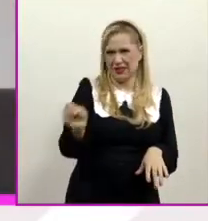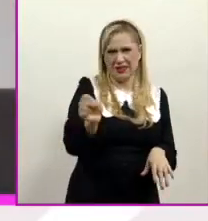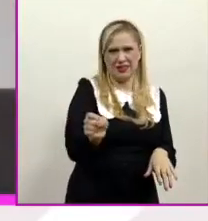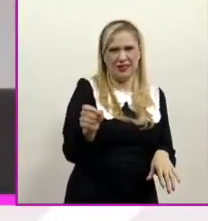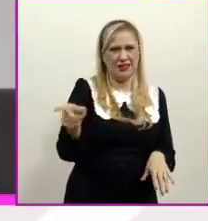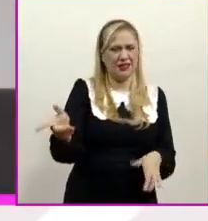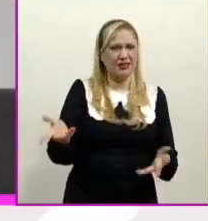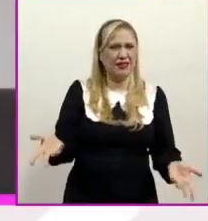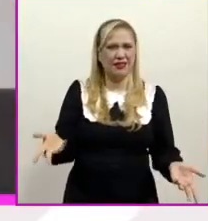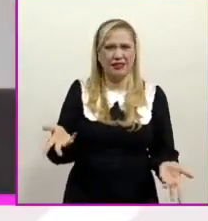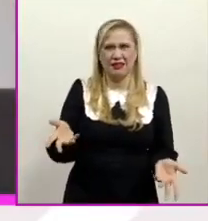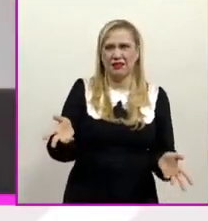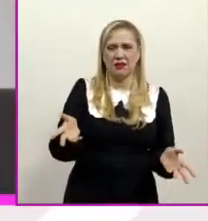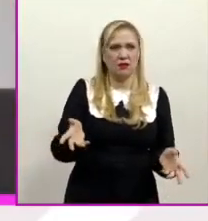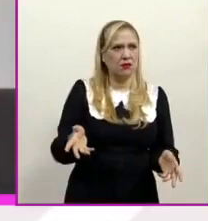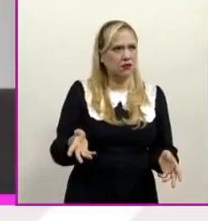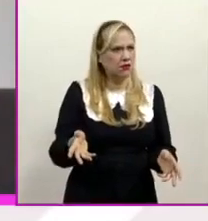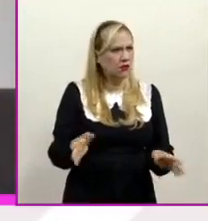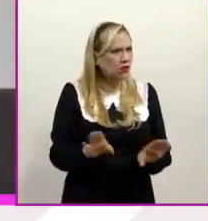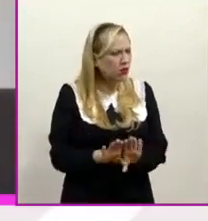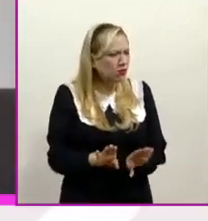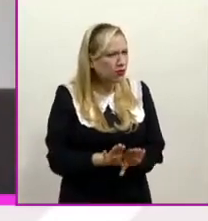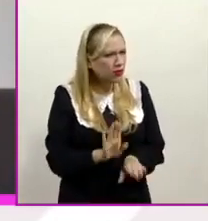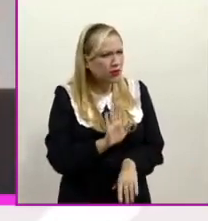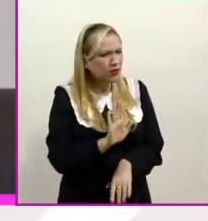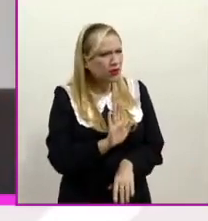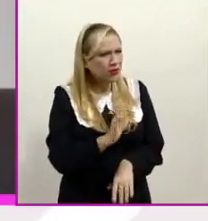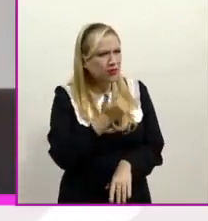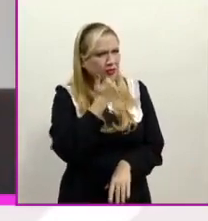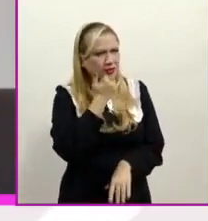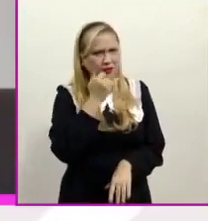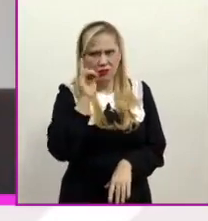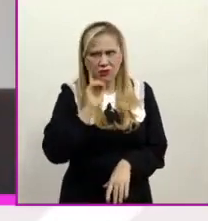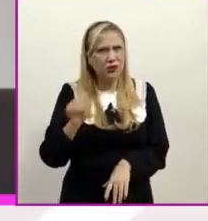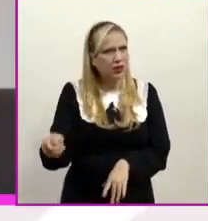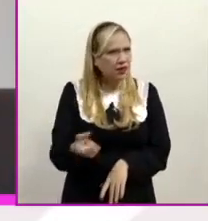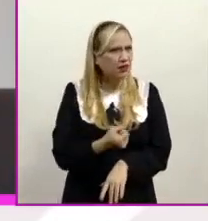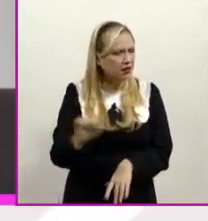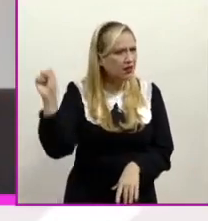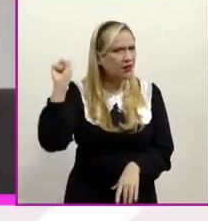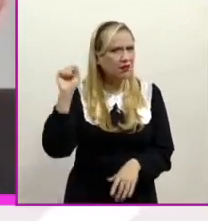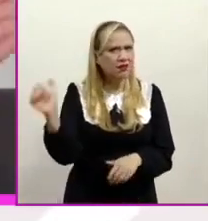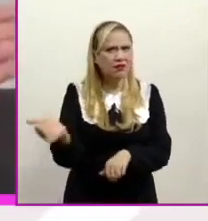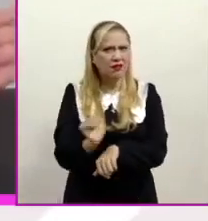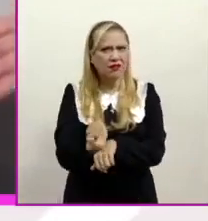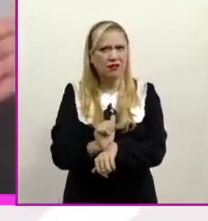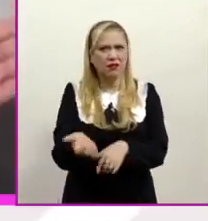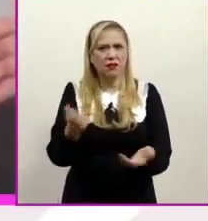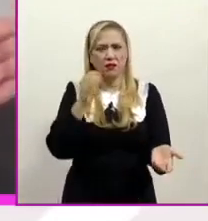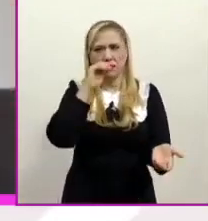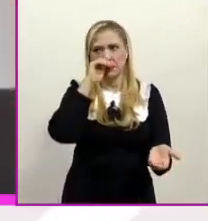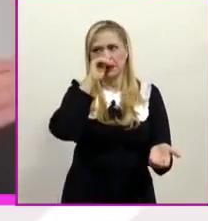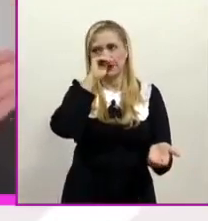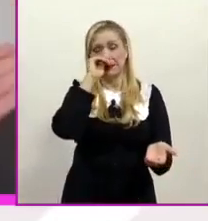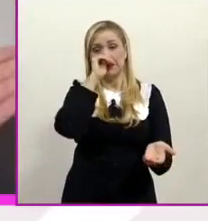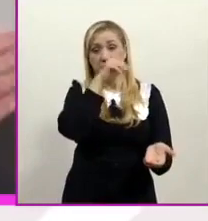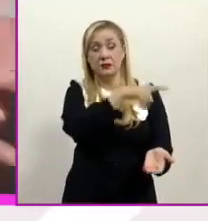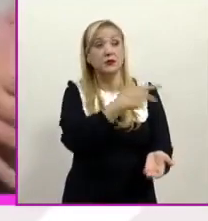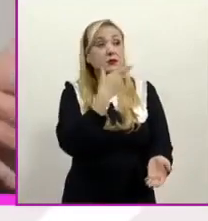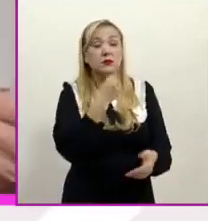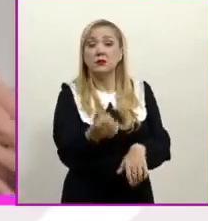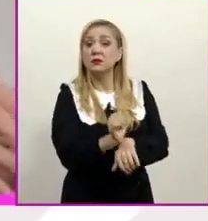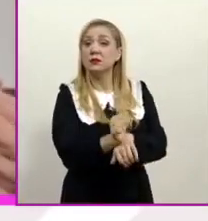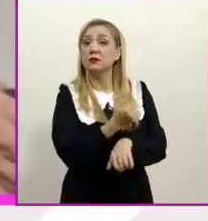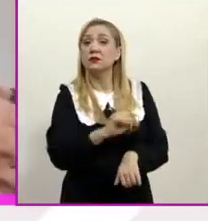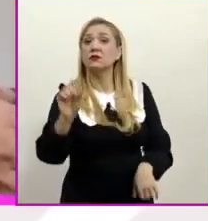buena? ¿Cómo no sabes que es buena? Y segundo, ¿cómo los hombres que no son suficientemente